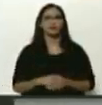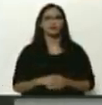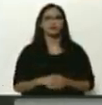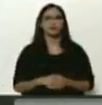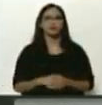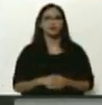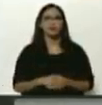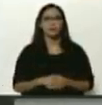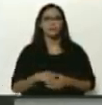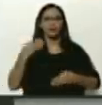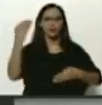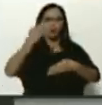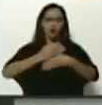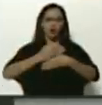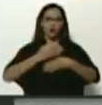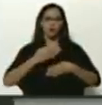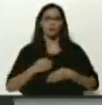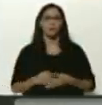el bloqueo,